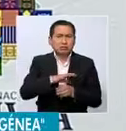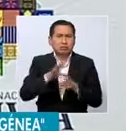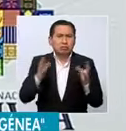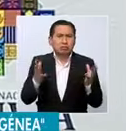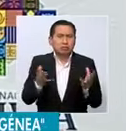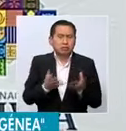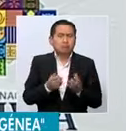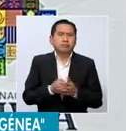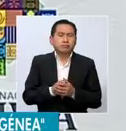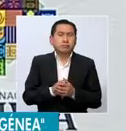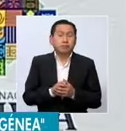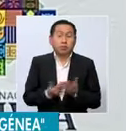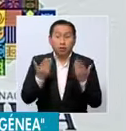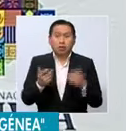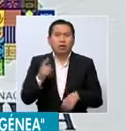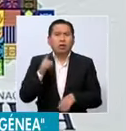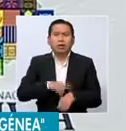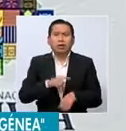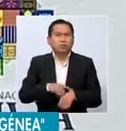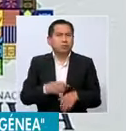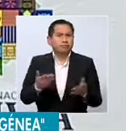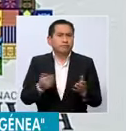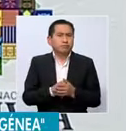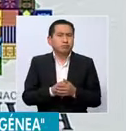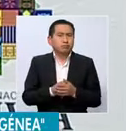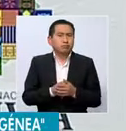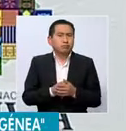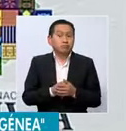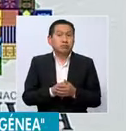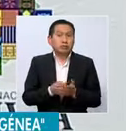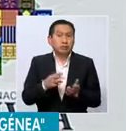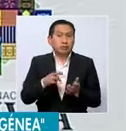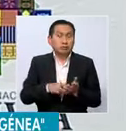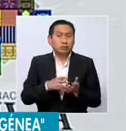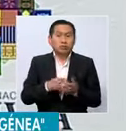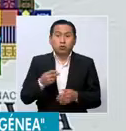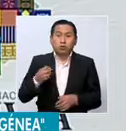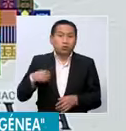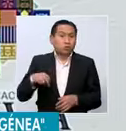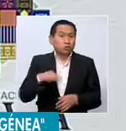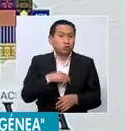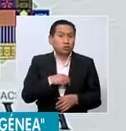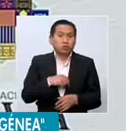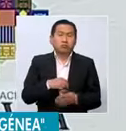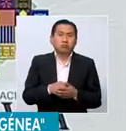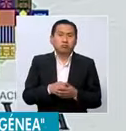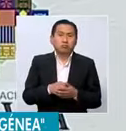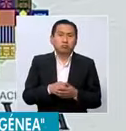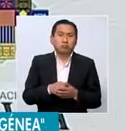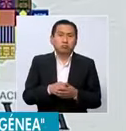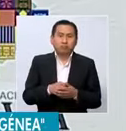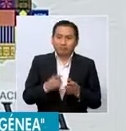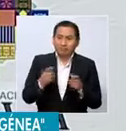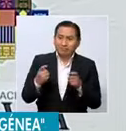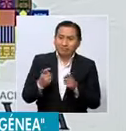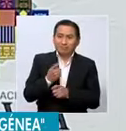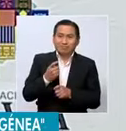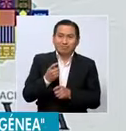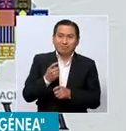estamos en una situación en la que definitivamente no vamos a lograr resultados solamente